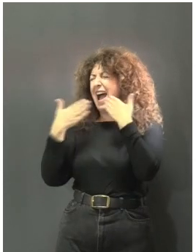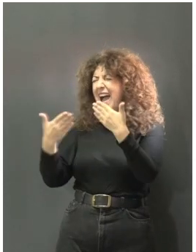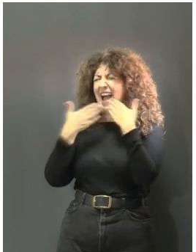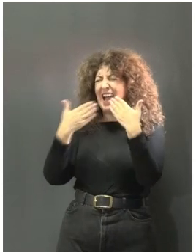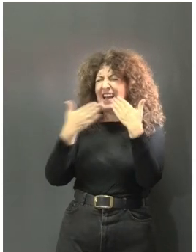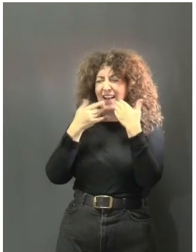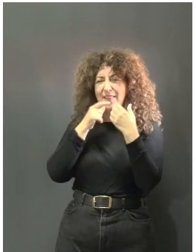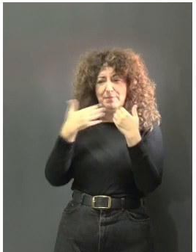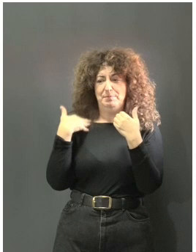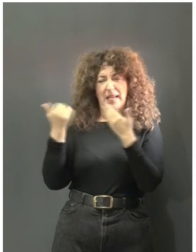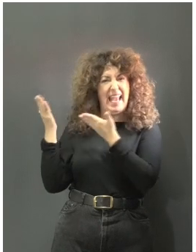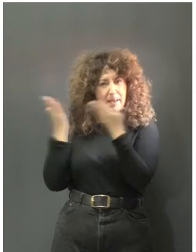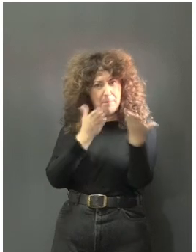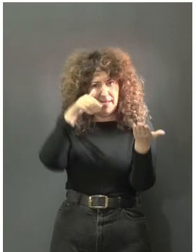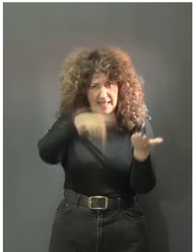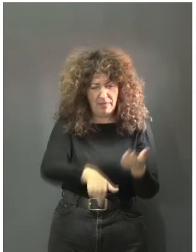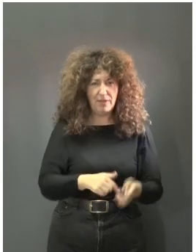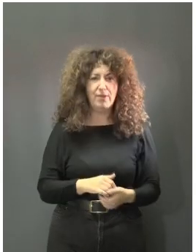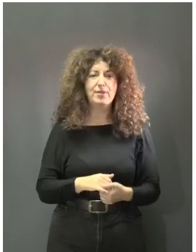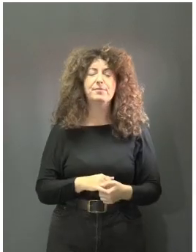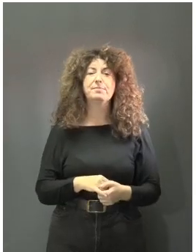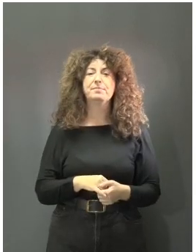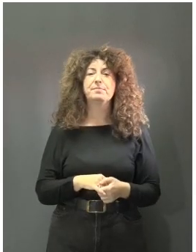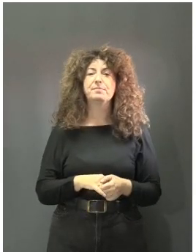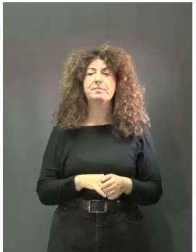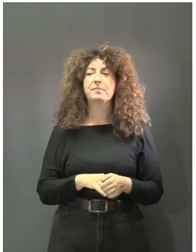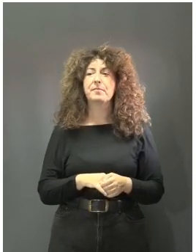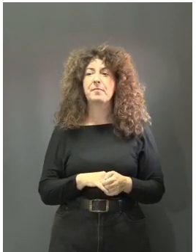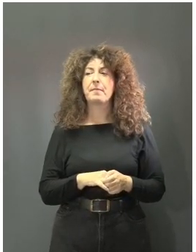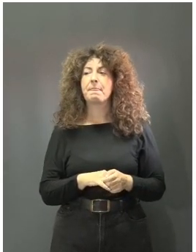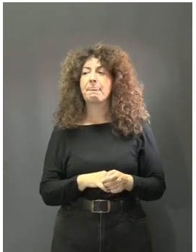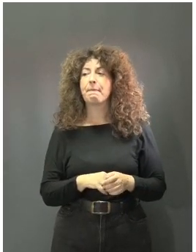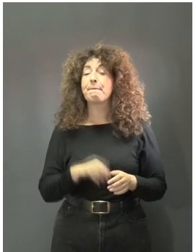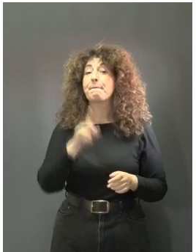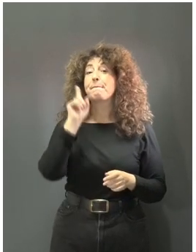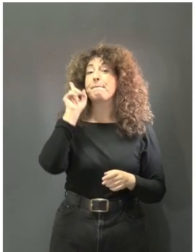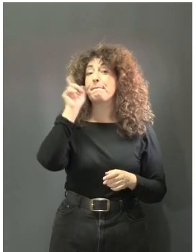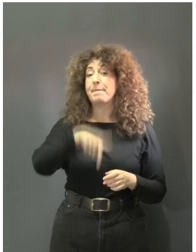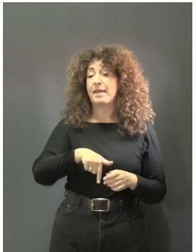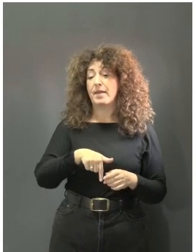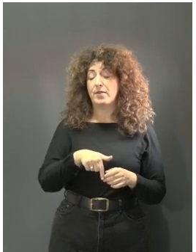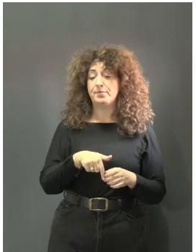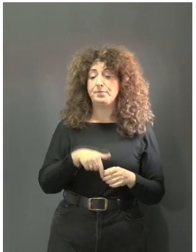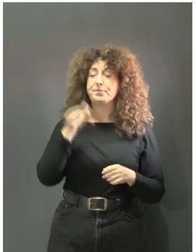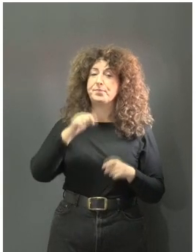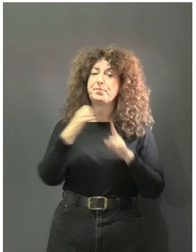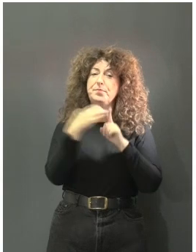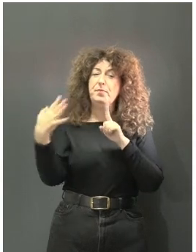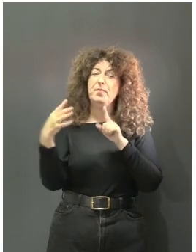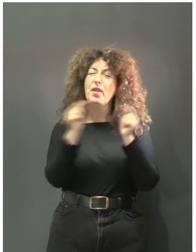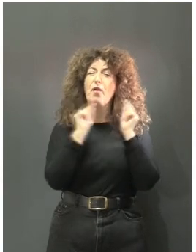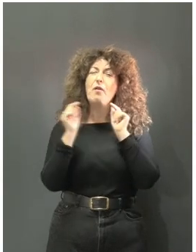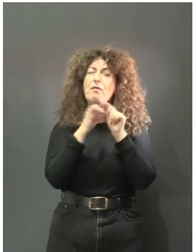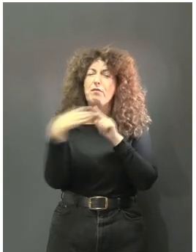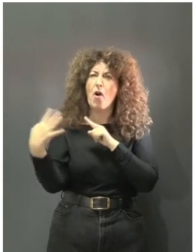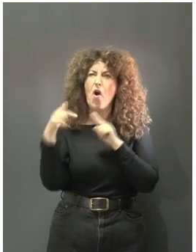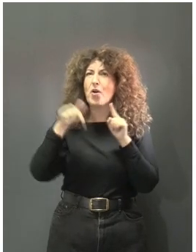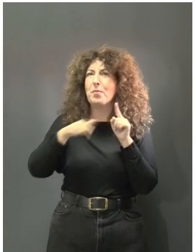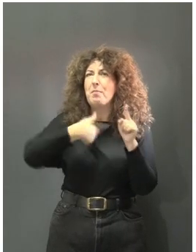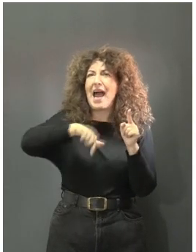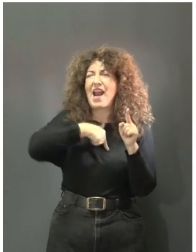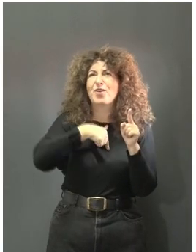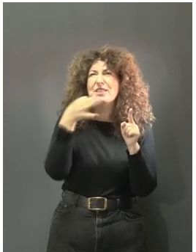muchísimo la invitación, ¿no?, a participar hoy aquí y hablar, en este foro, que para nosotros siempre ha sido un